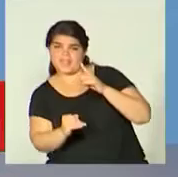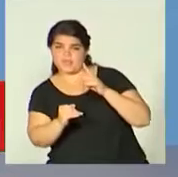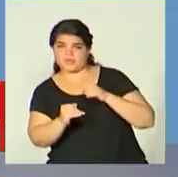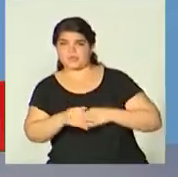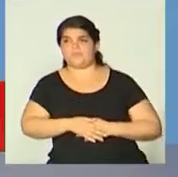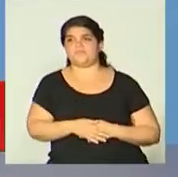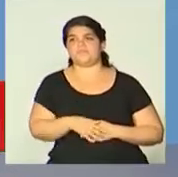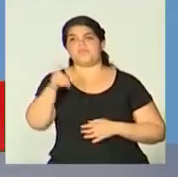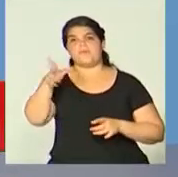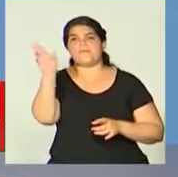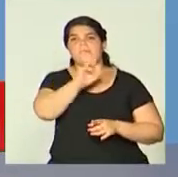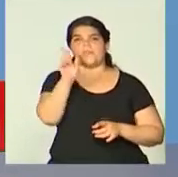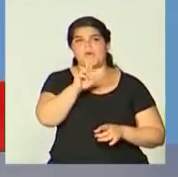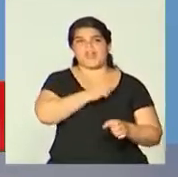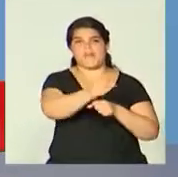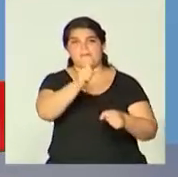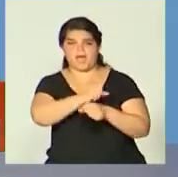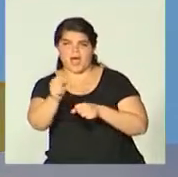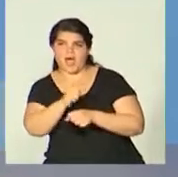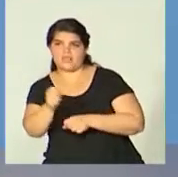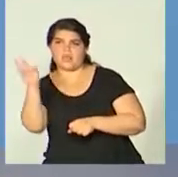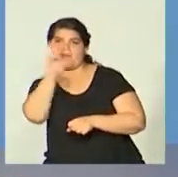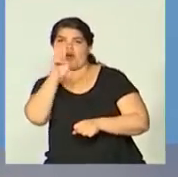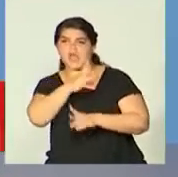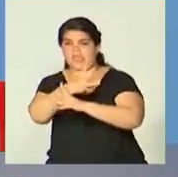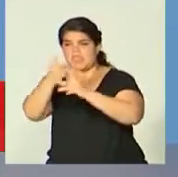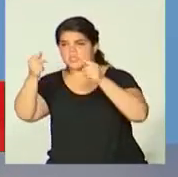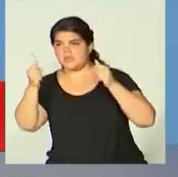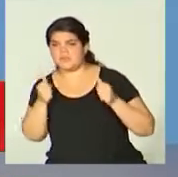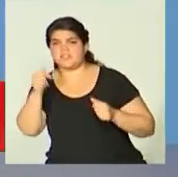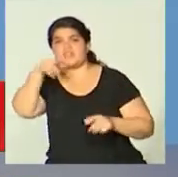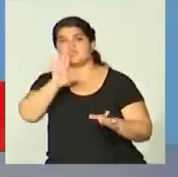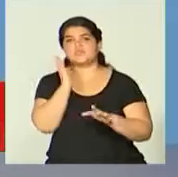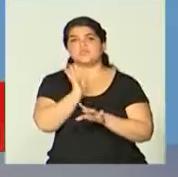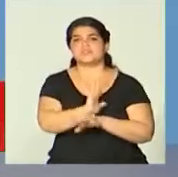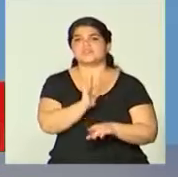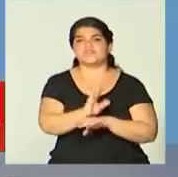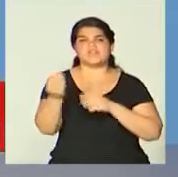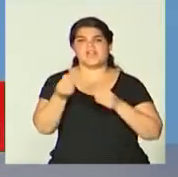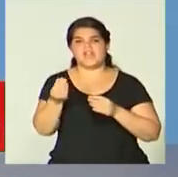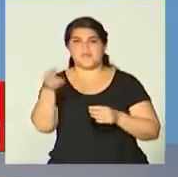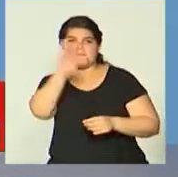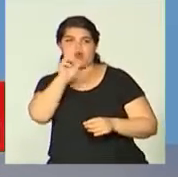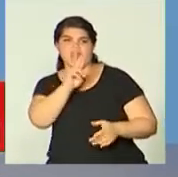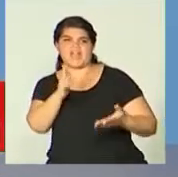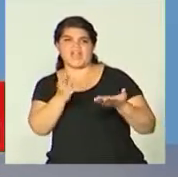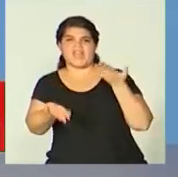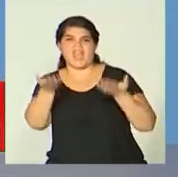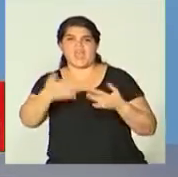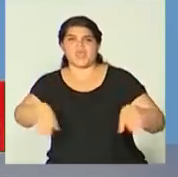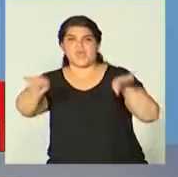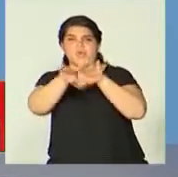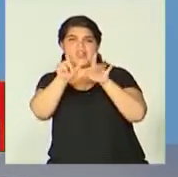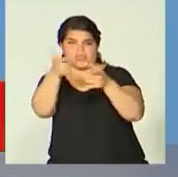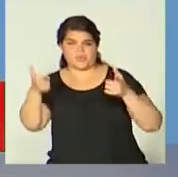desaparecidas no con todo tipo de violencia discriminaciones desigualdades que seguimos viviendo las mujeres y mañana es un día